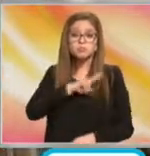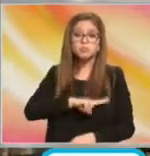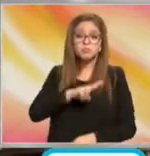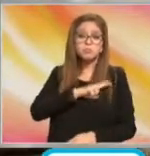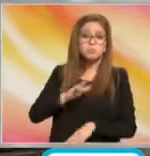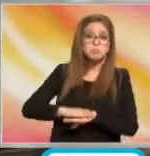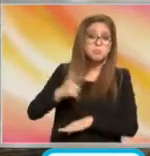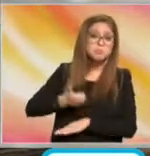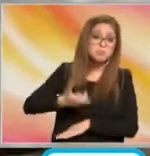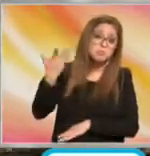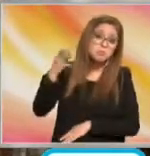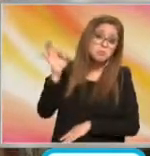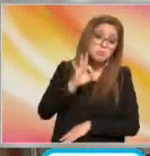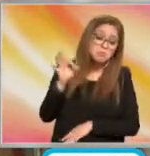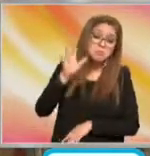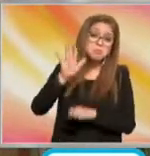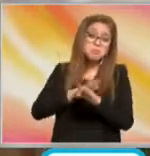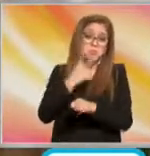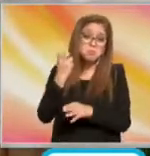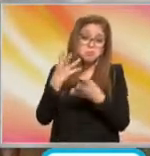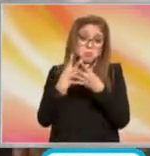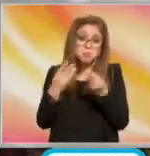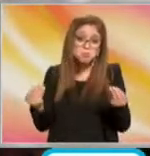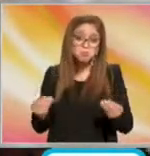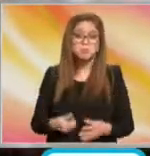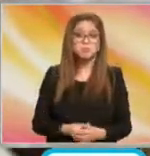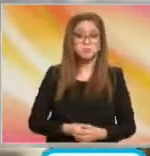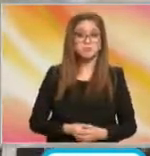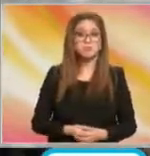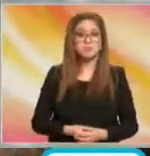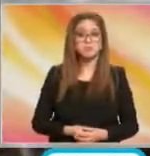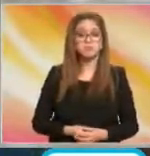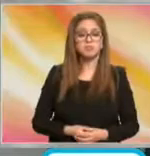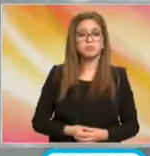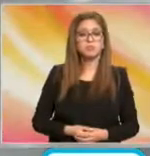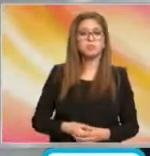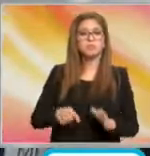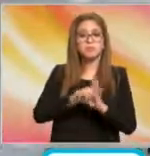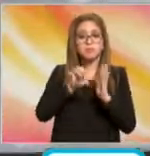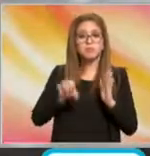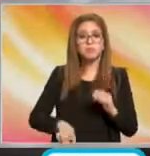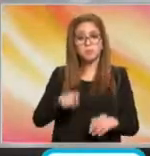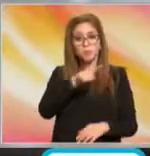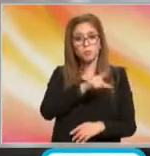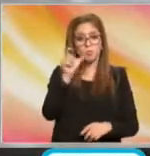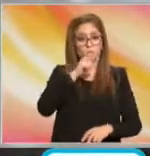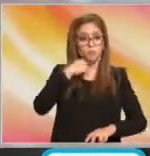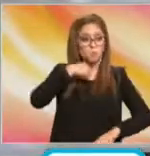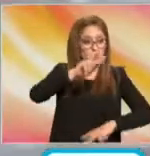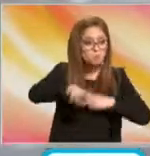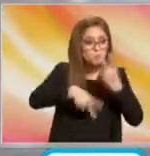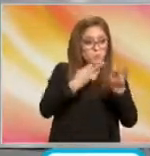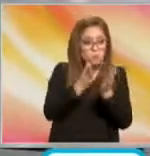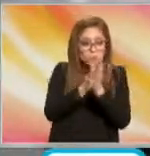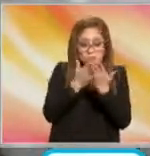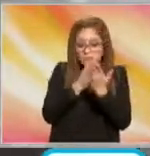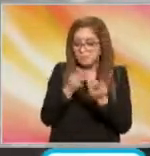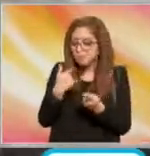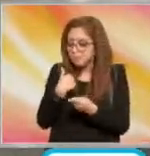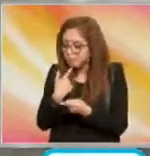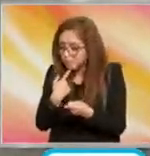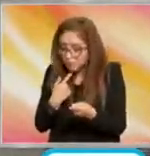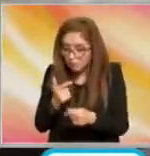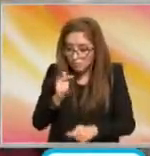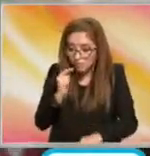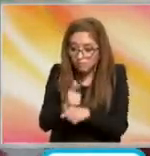Porque antiguamente era hasta un arte ir a una librería de usado y encontrar esas joyitas que no